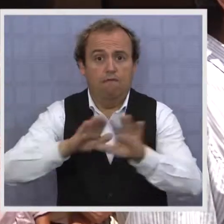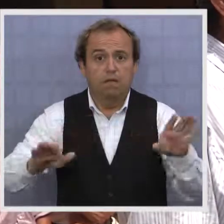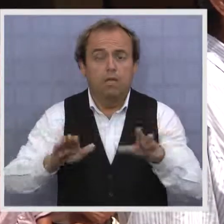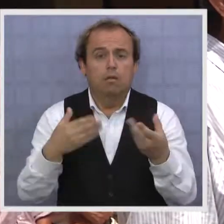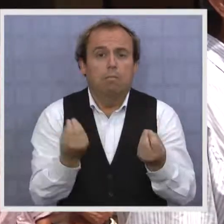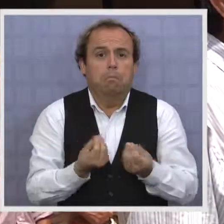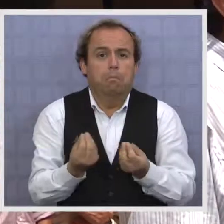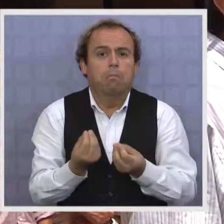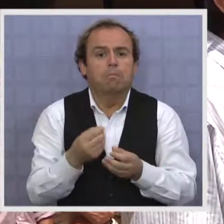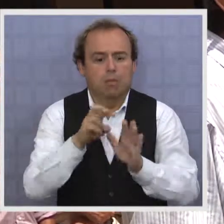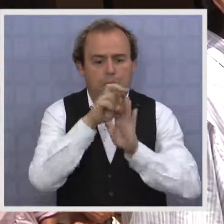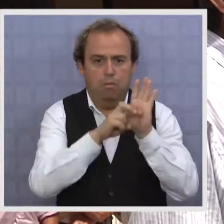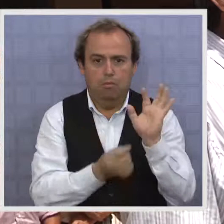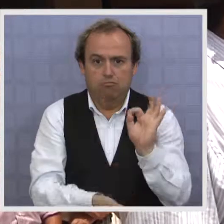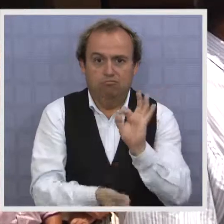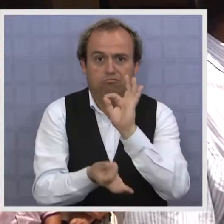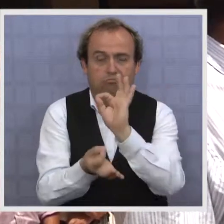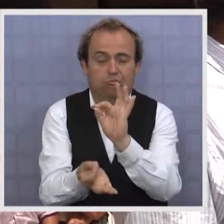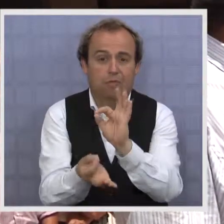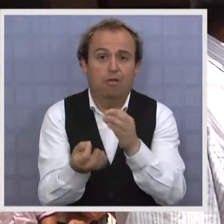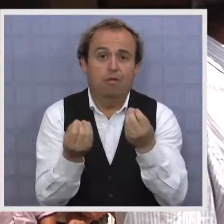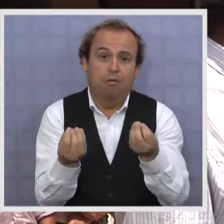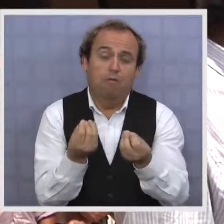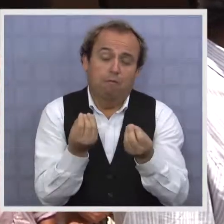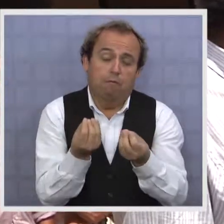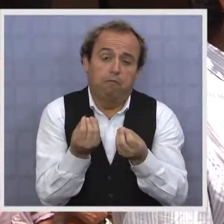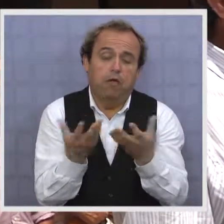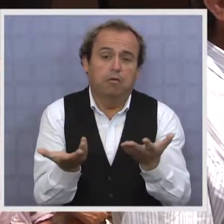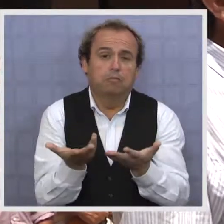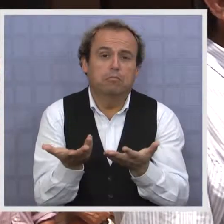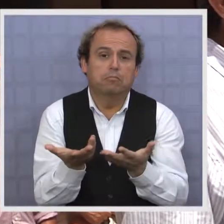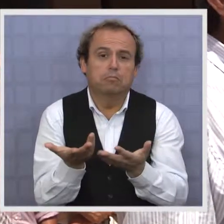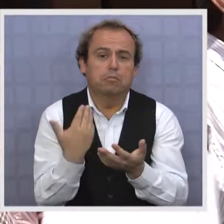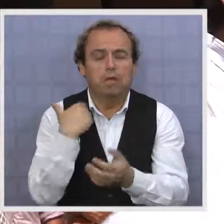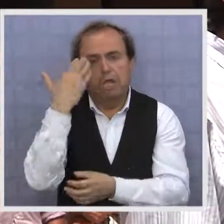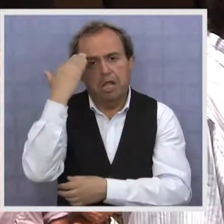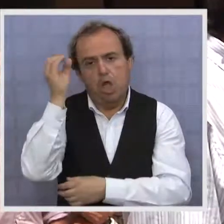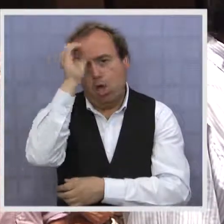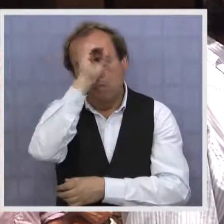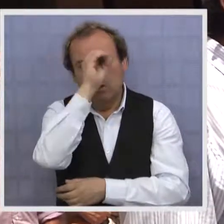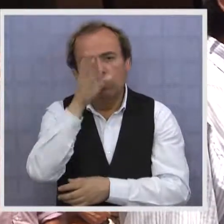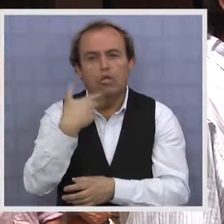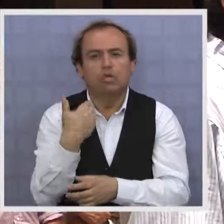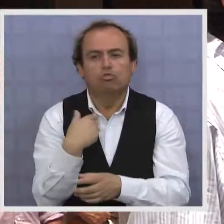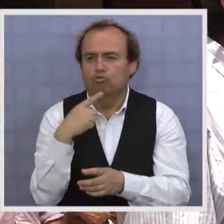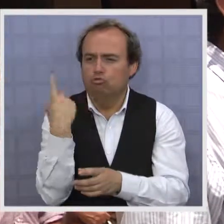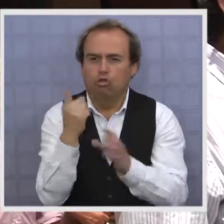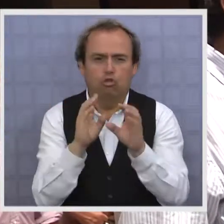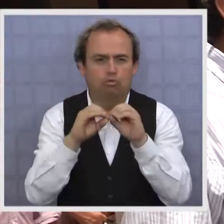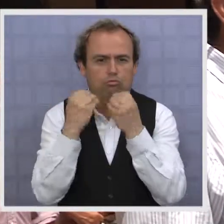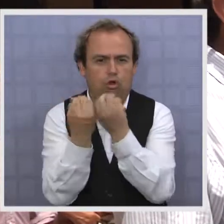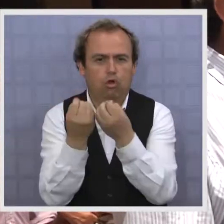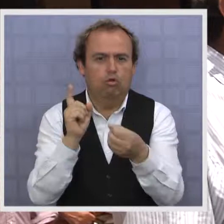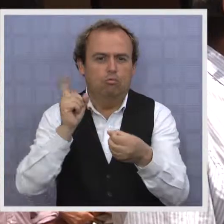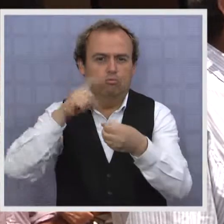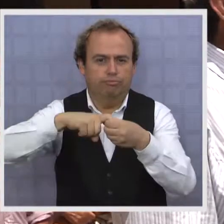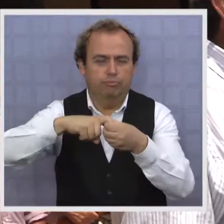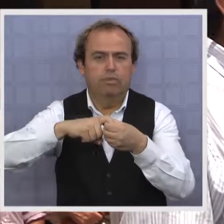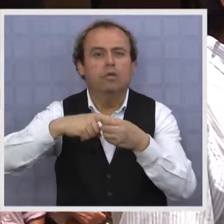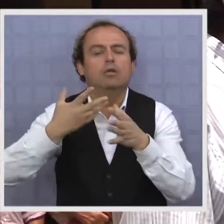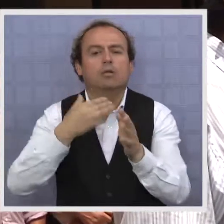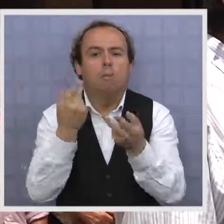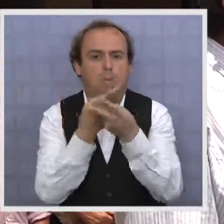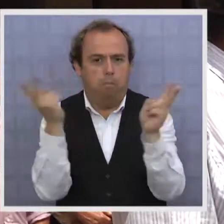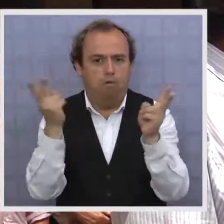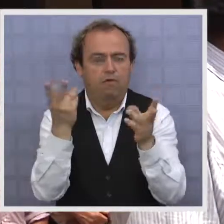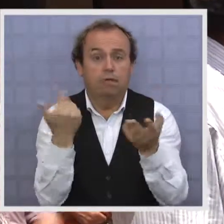Creo que este es un proyecto bastante generoso, donde están incluidas todas las organizaciones sociales y públicas.